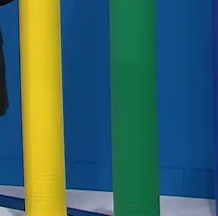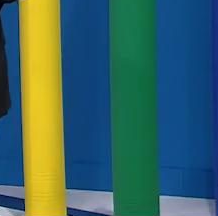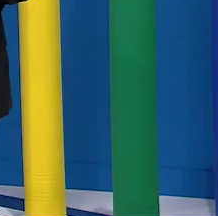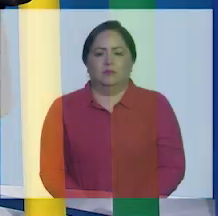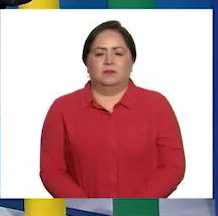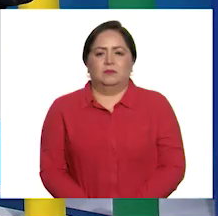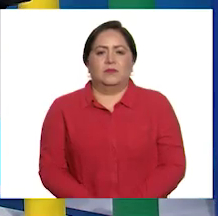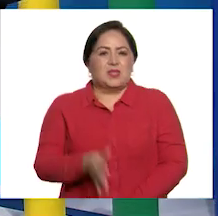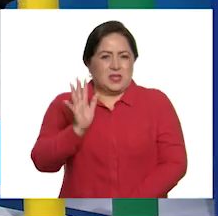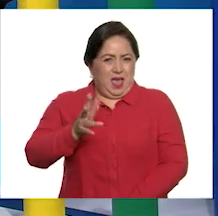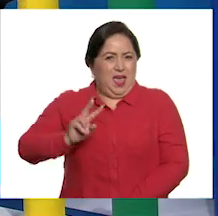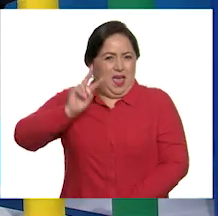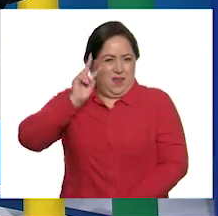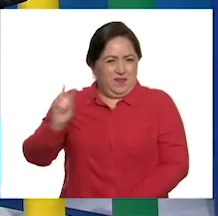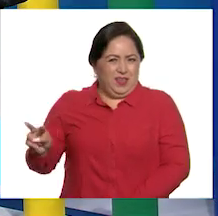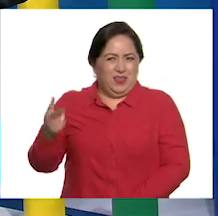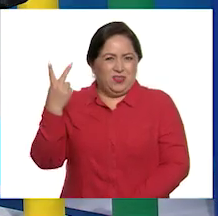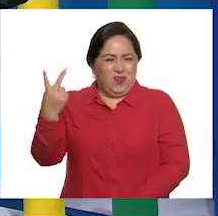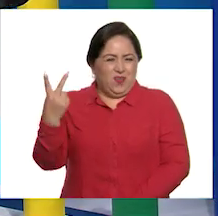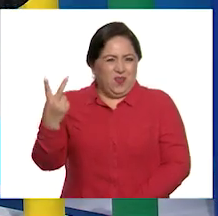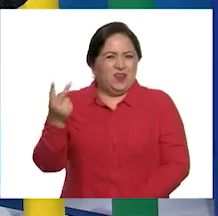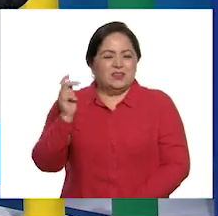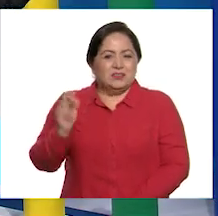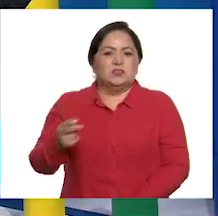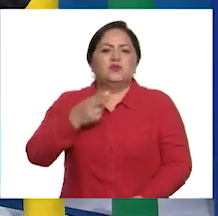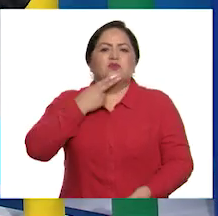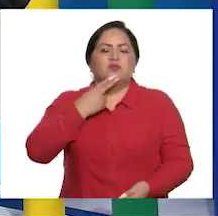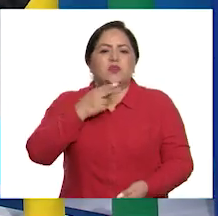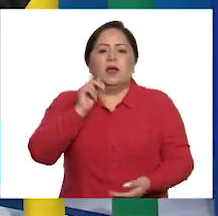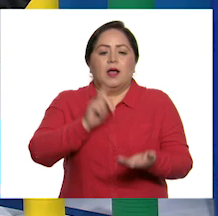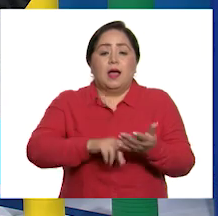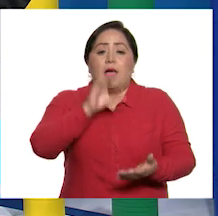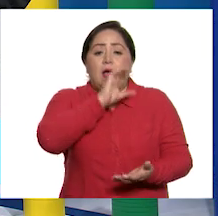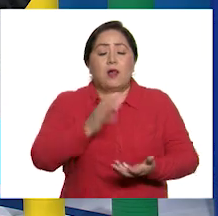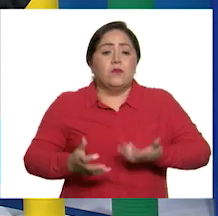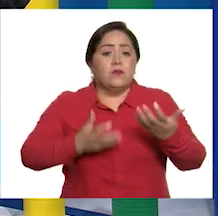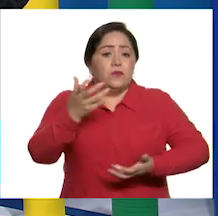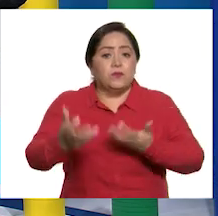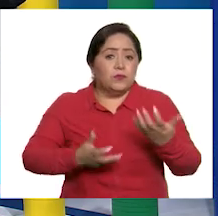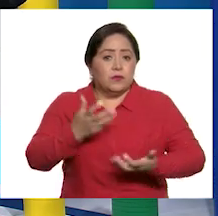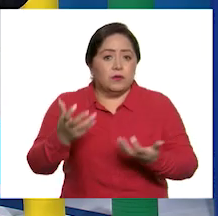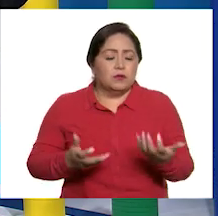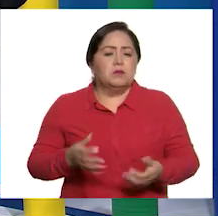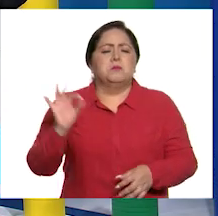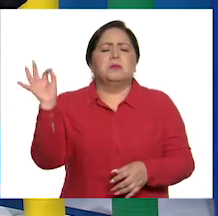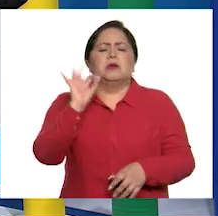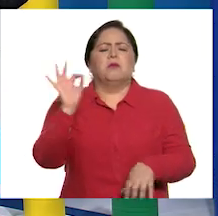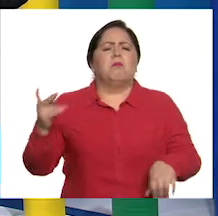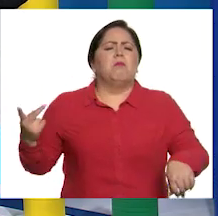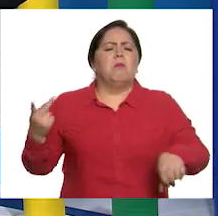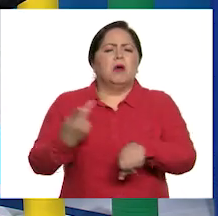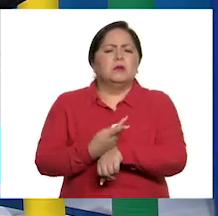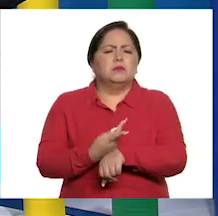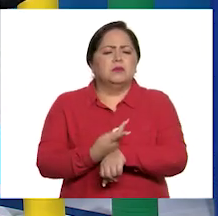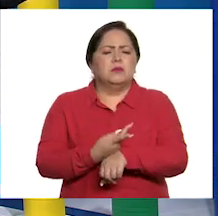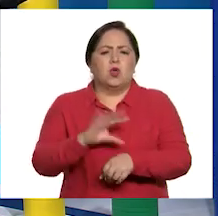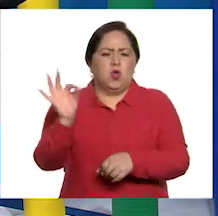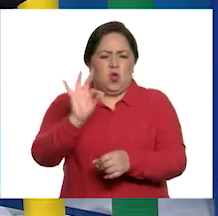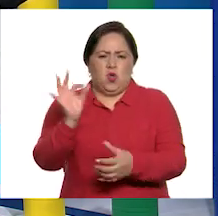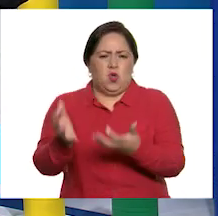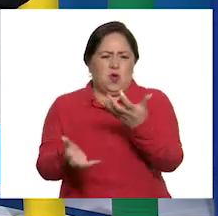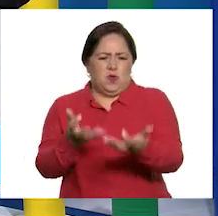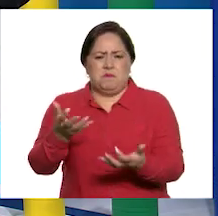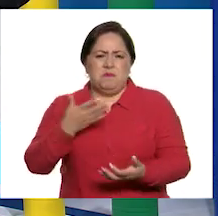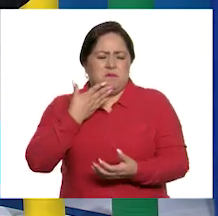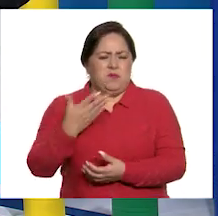Como podrán ver, estas dos tecnologías funcionan con base en el calor del fuego. ¿Qué pasaría si no se cocinaran